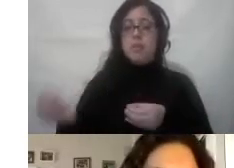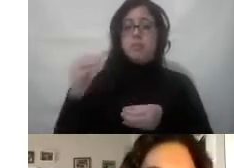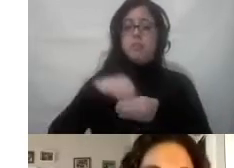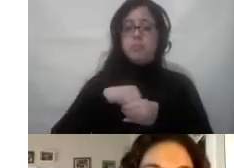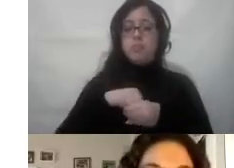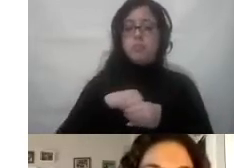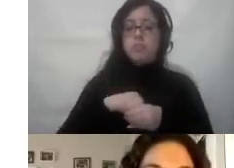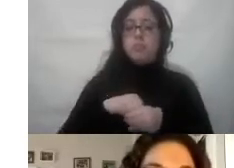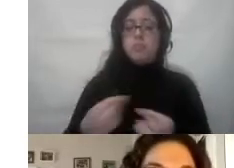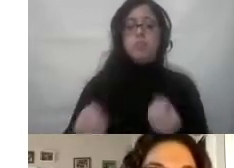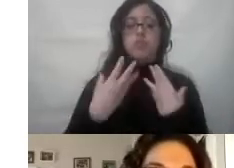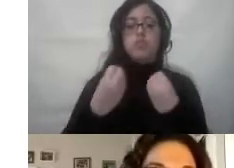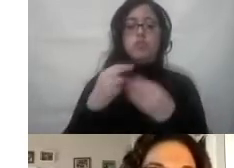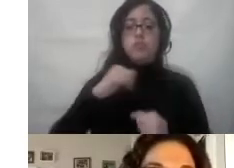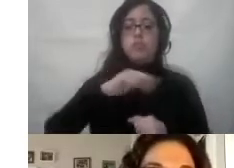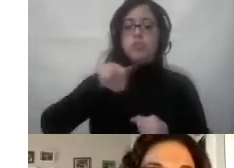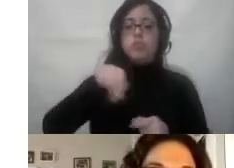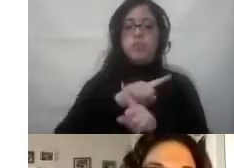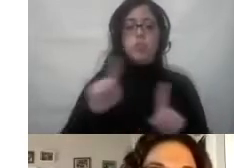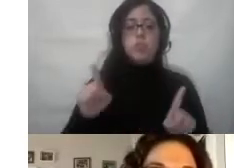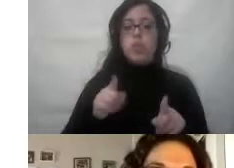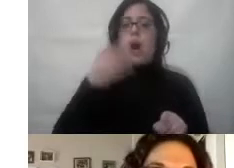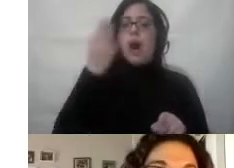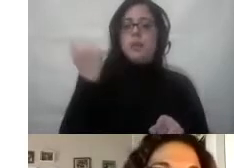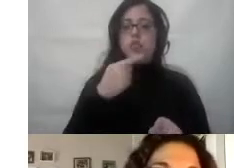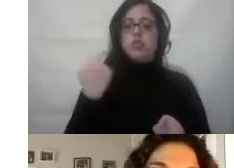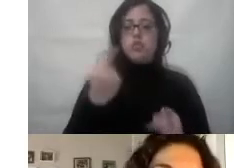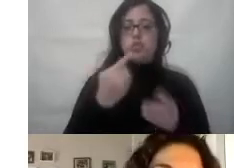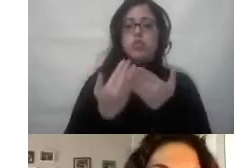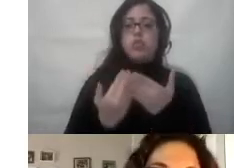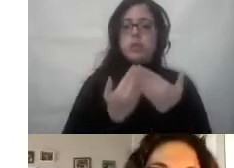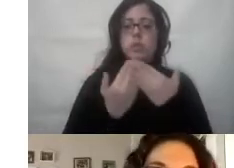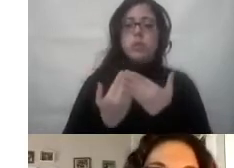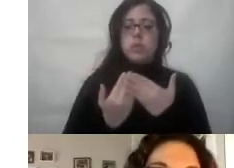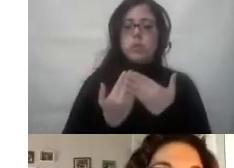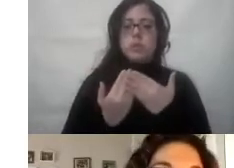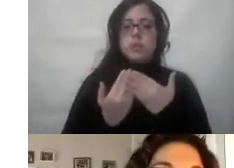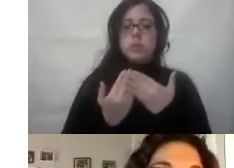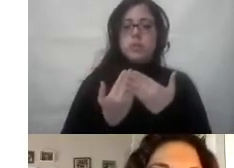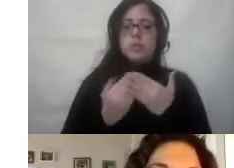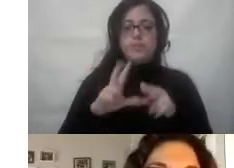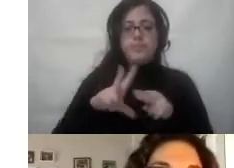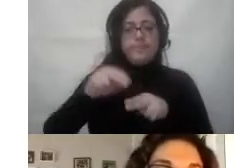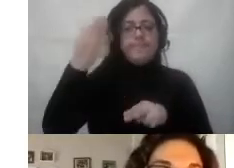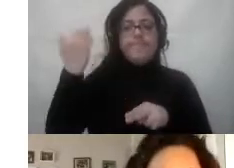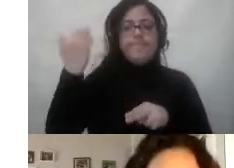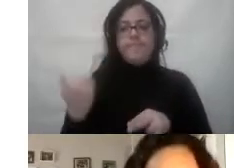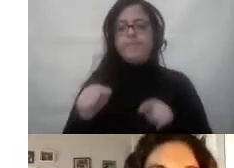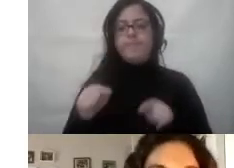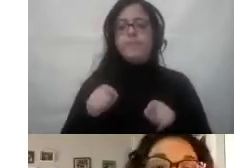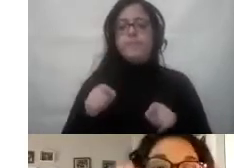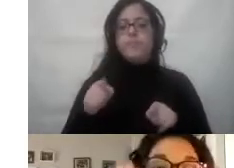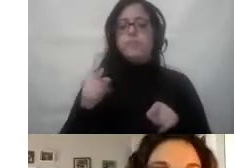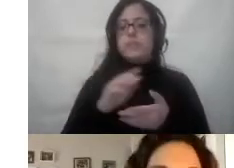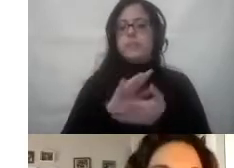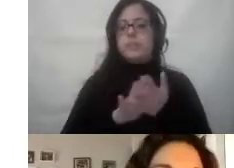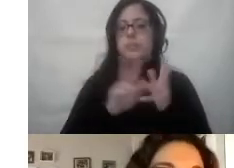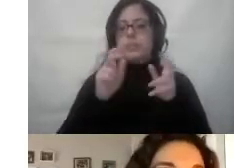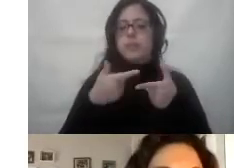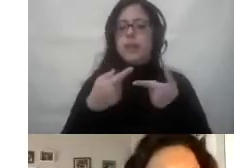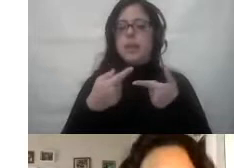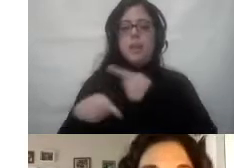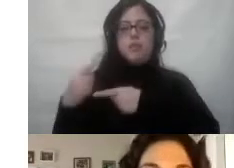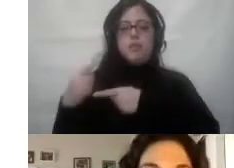nuestra formación. Nosotros estudiamos más bien, en algún momento incluso ni siquiera desde ahí, pero didáctica de la historia,